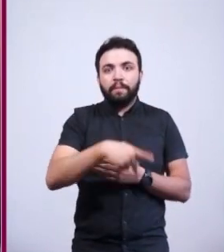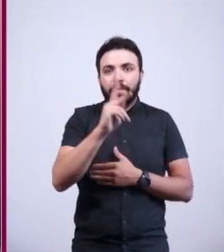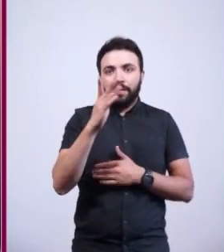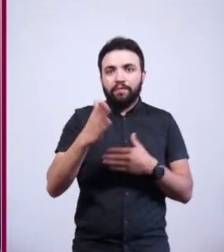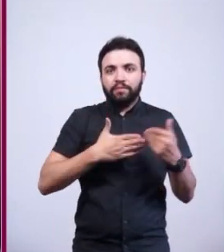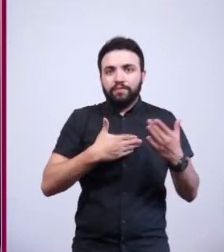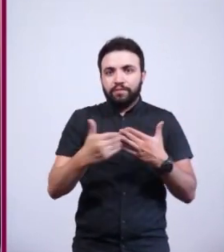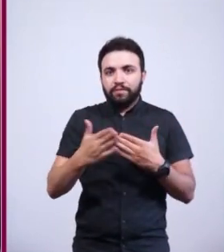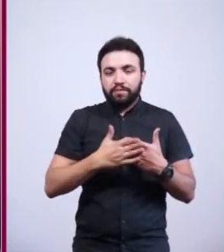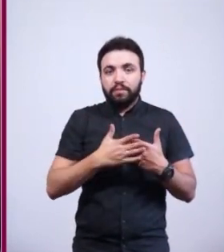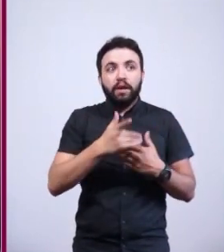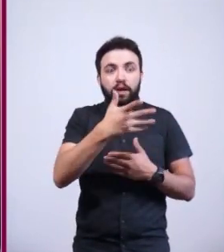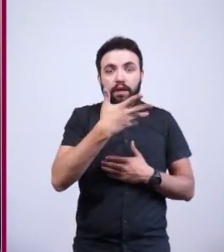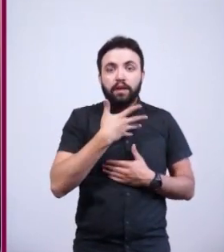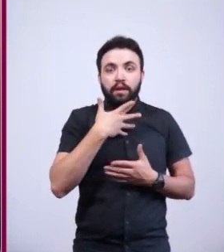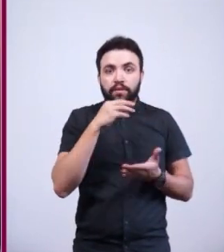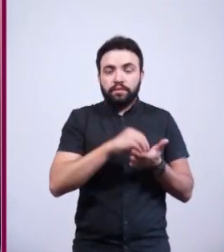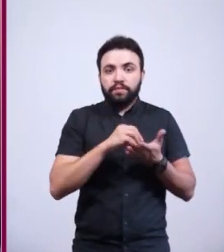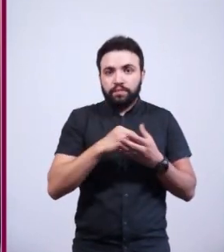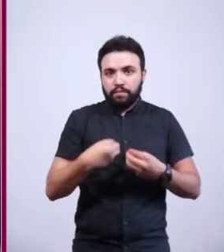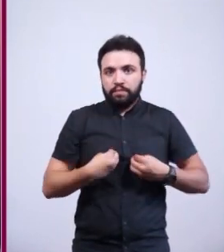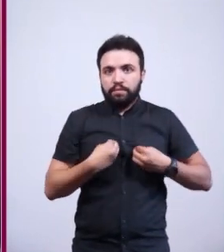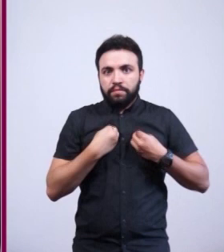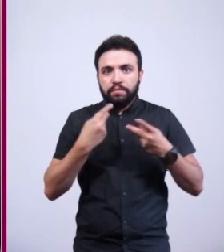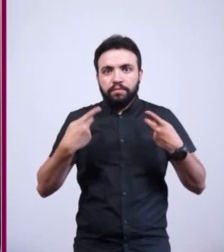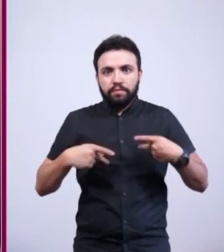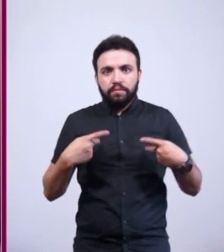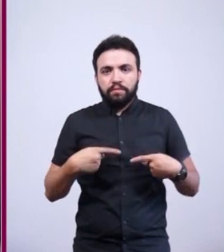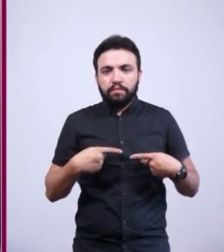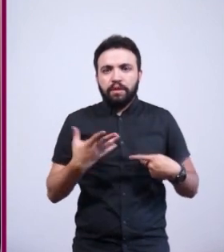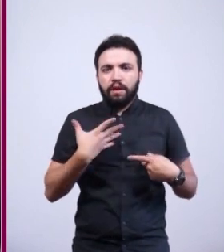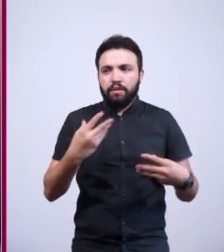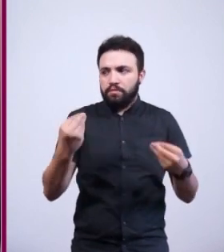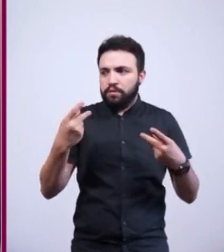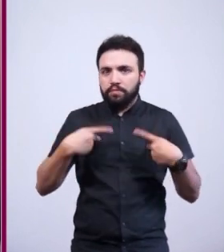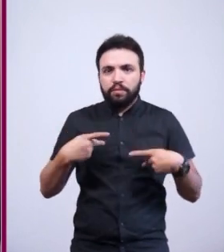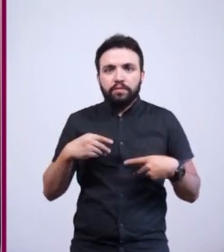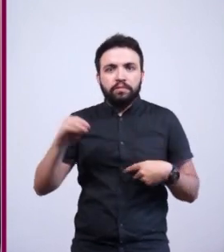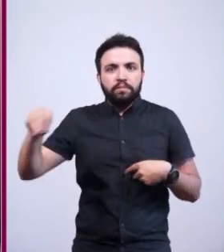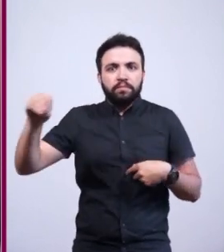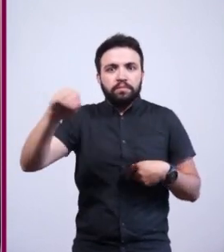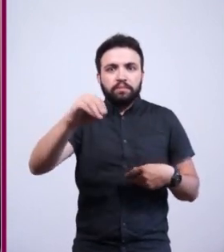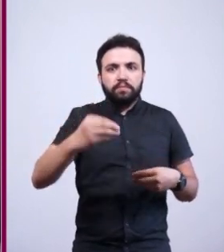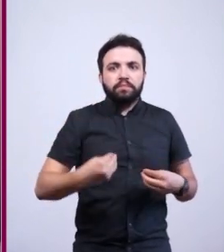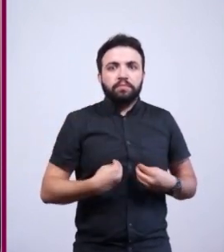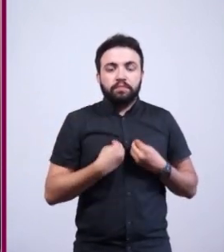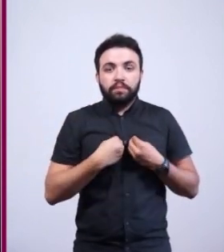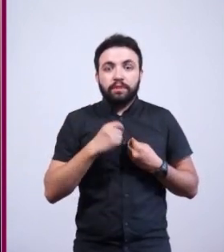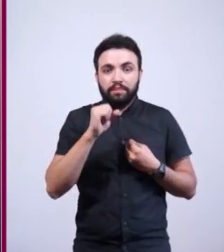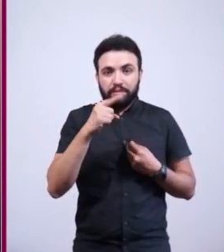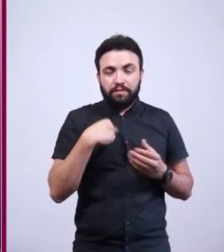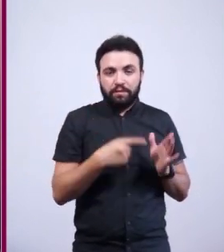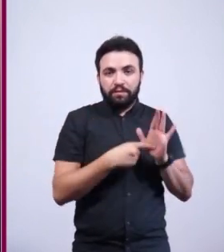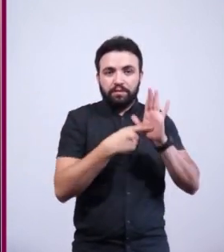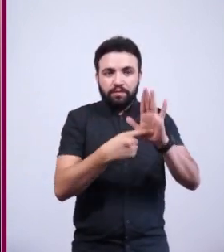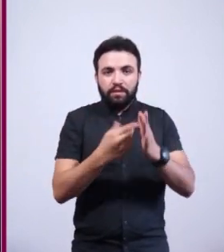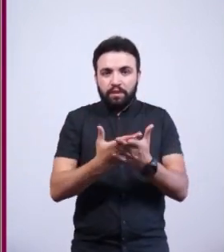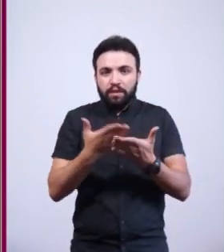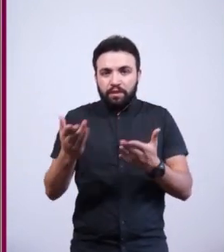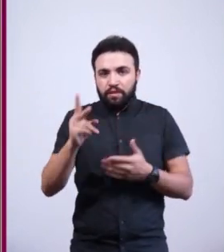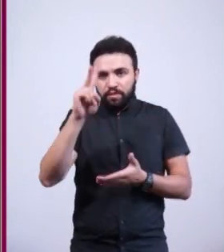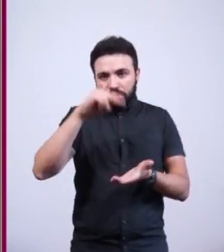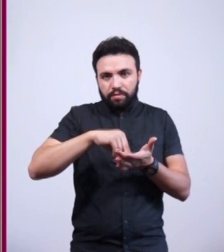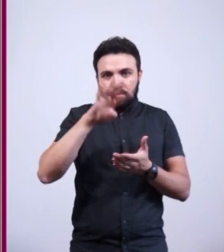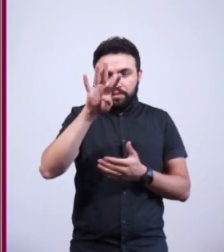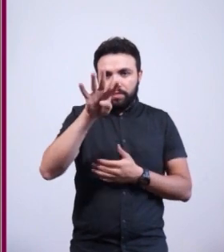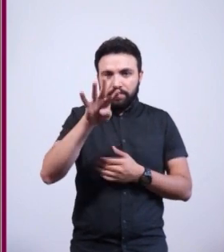ahí todavía viven personas, hay muchísimos habitantes de la calle. Entonces, en la pieza que hice ahora en